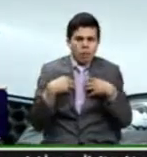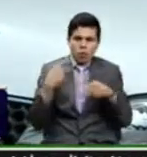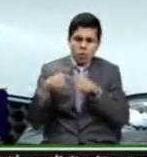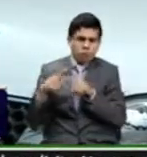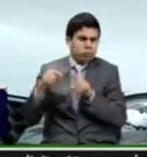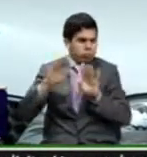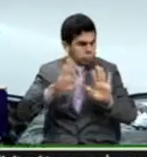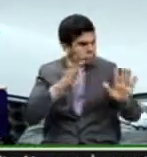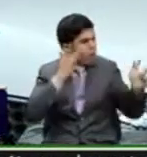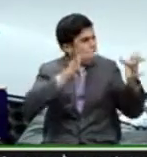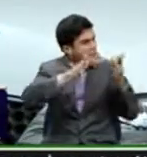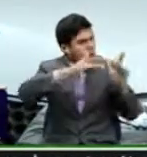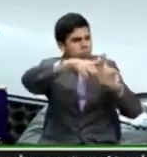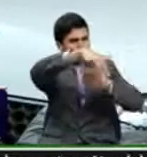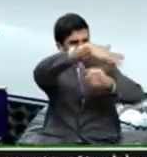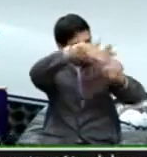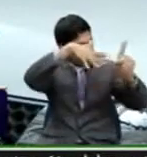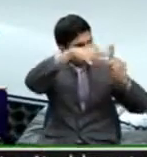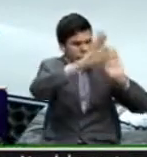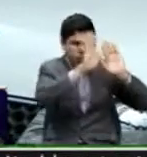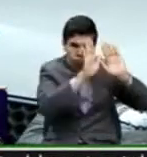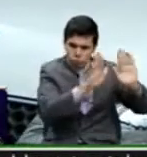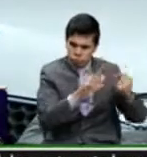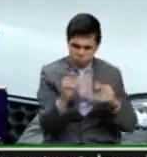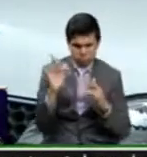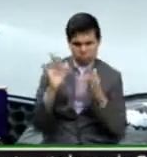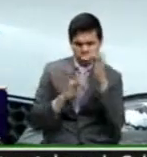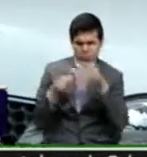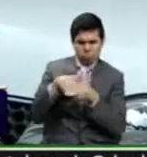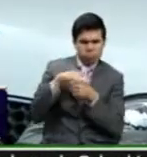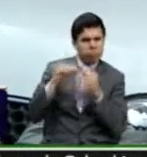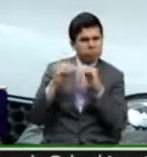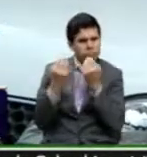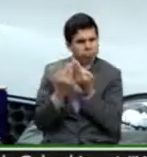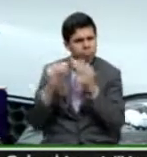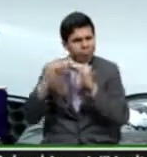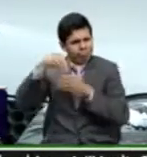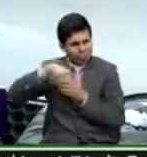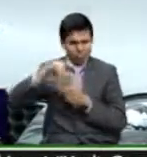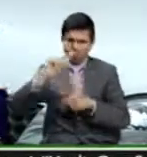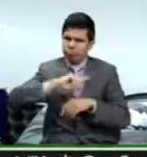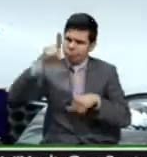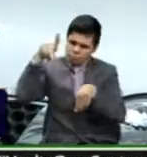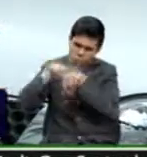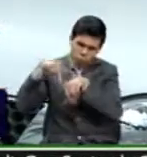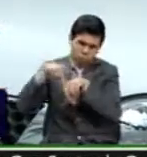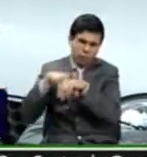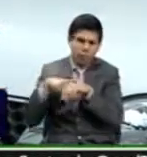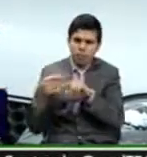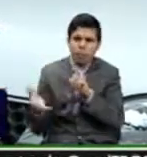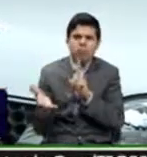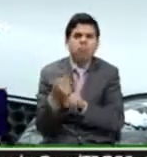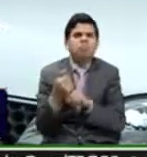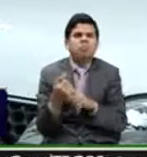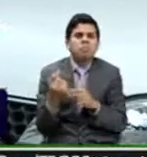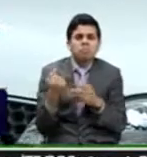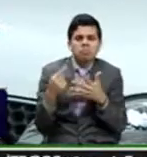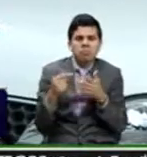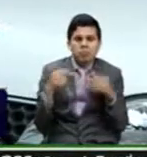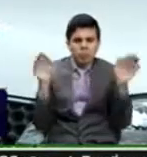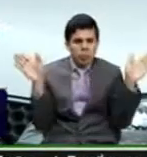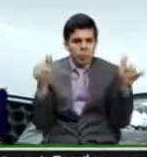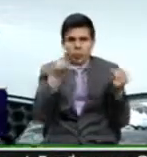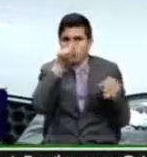pertenecen a la fauna silvestre. Pues según las autoridades, esos animales estaban siendo objetos de maltrato. En el decomiso se incautaron algunas aves